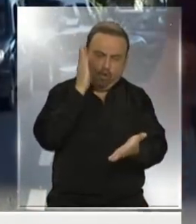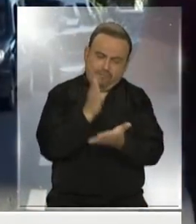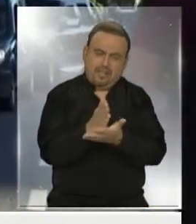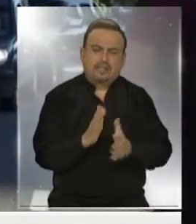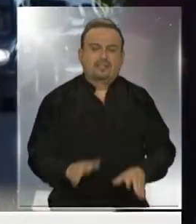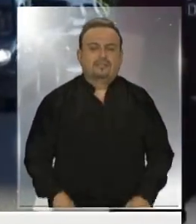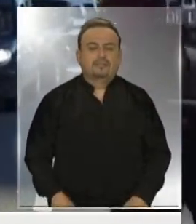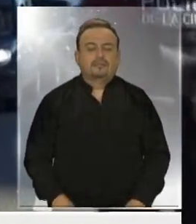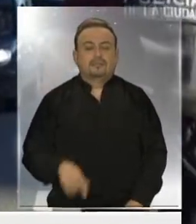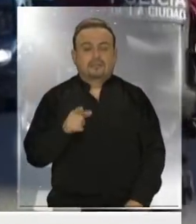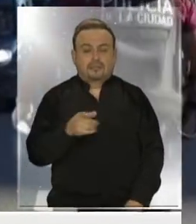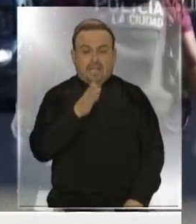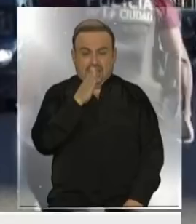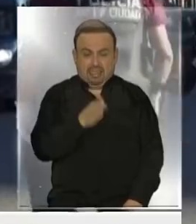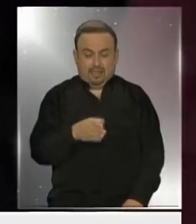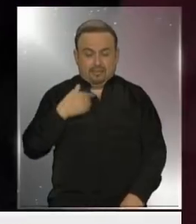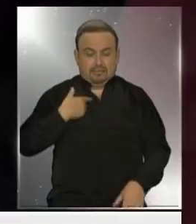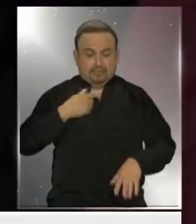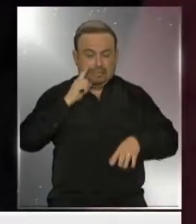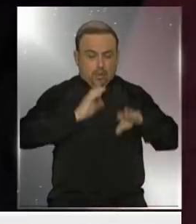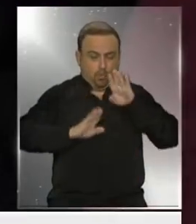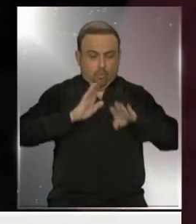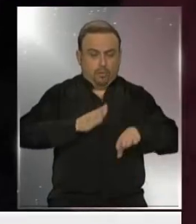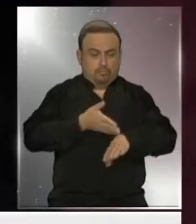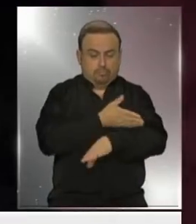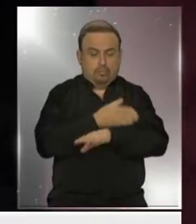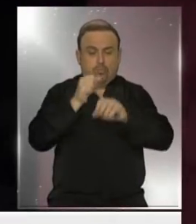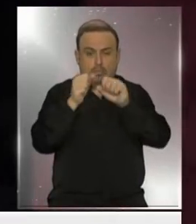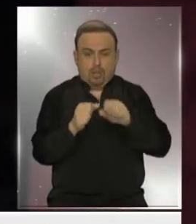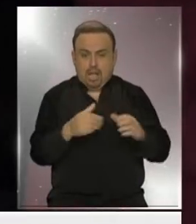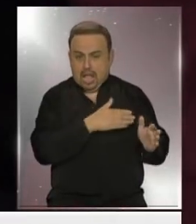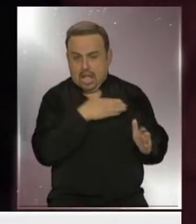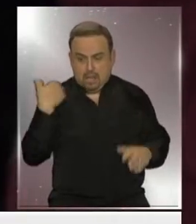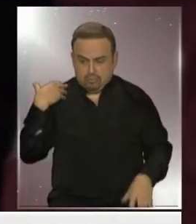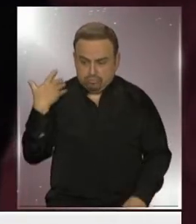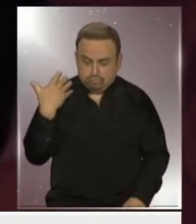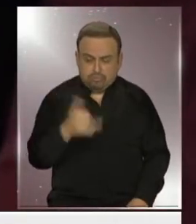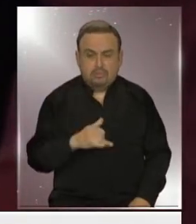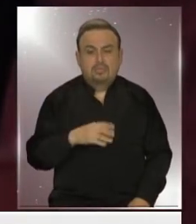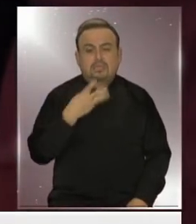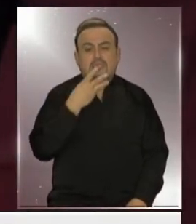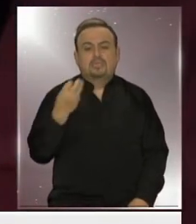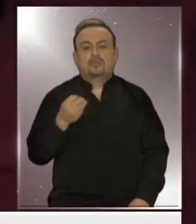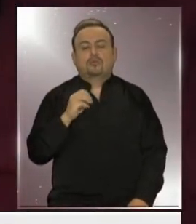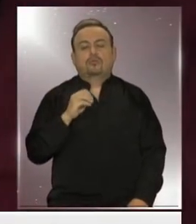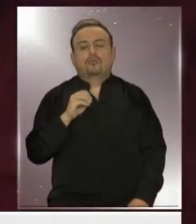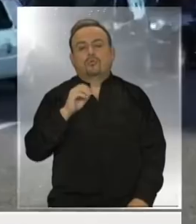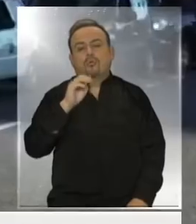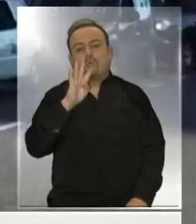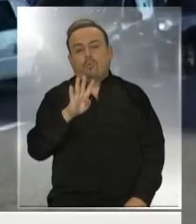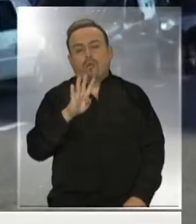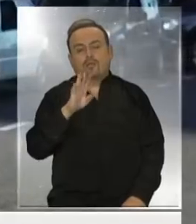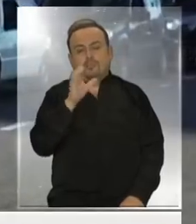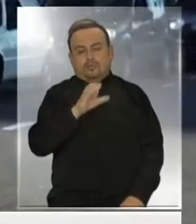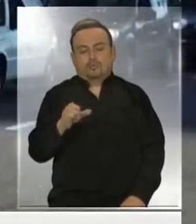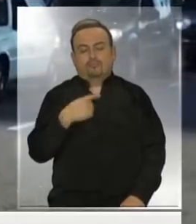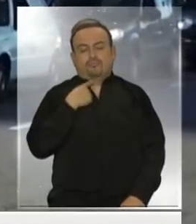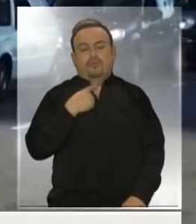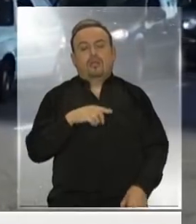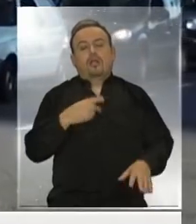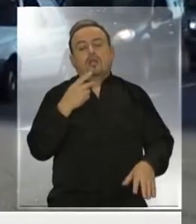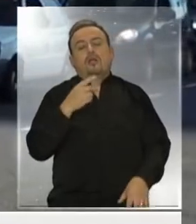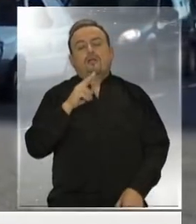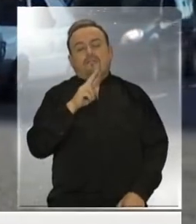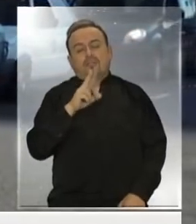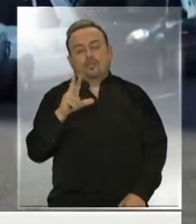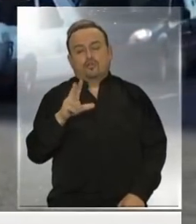ahora a pesar de las medidas de prevención la pandemia ha infectado hasta ahora a 354 personas en el país y causado la muerte de al menos 28